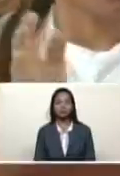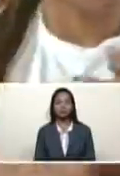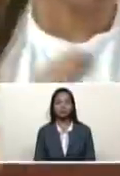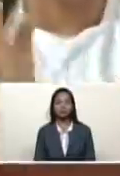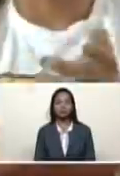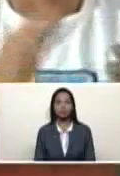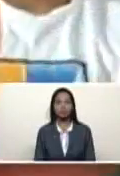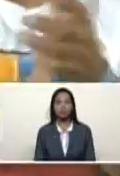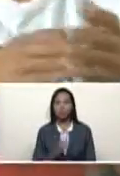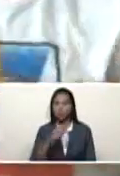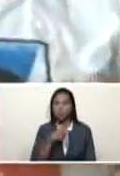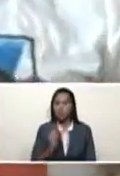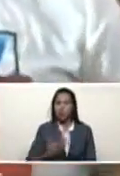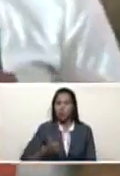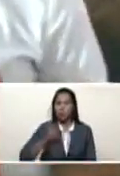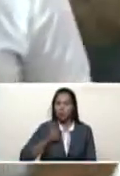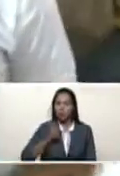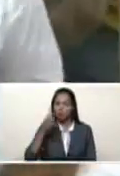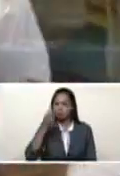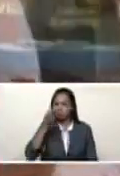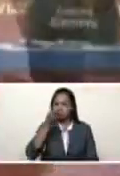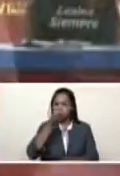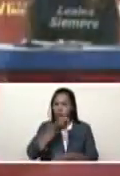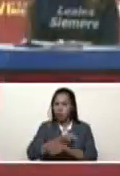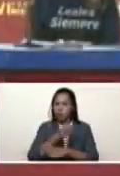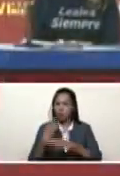Y quiero aprovechar este acto de graduación